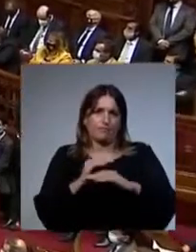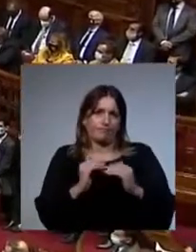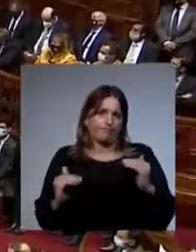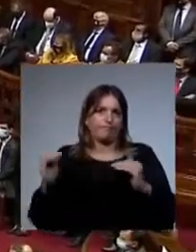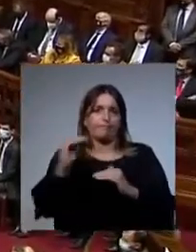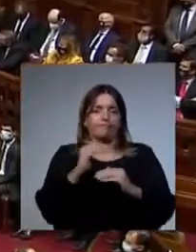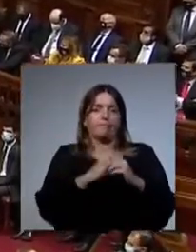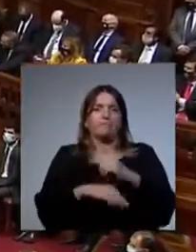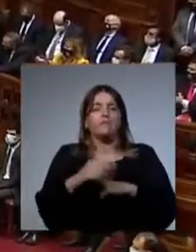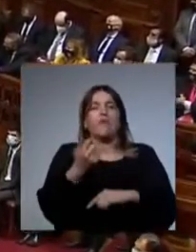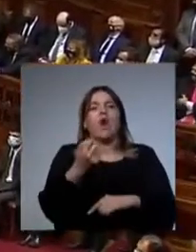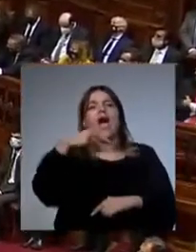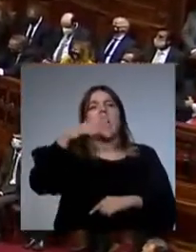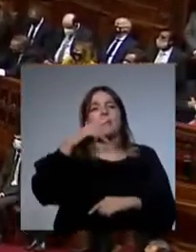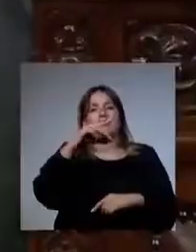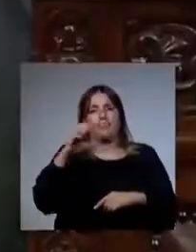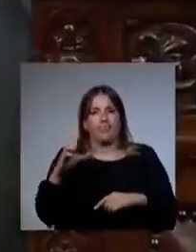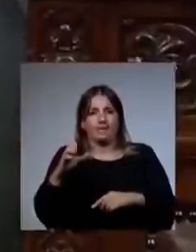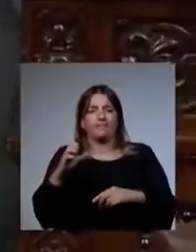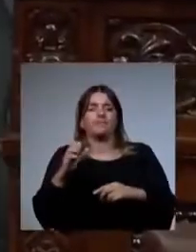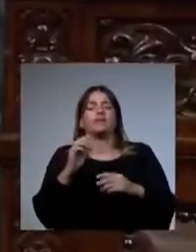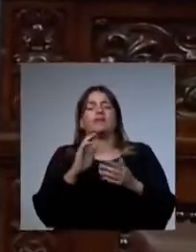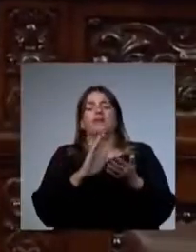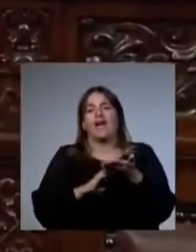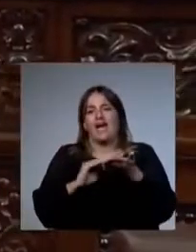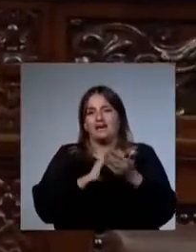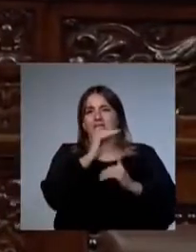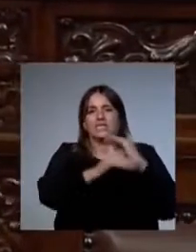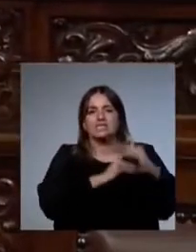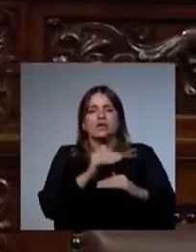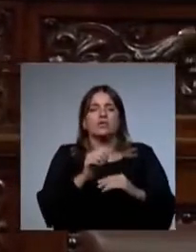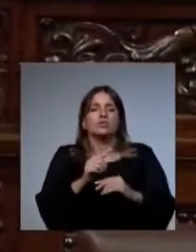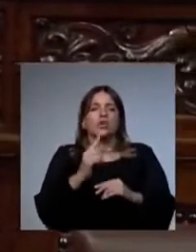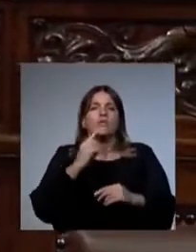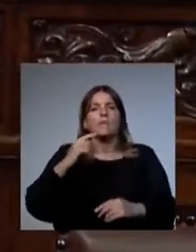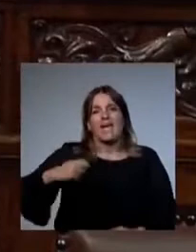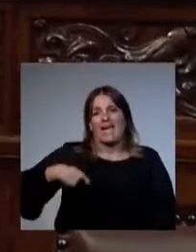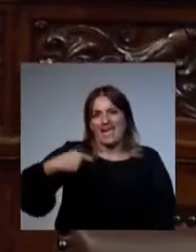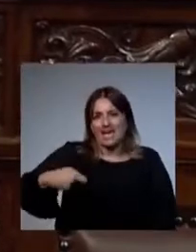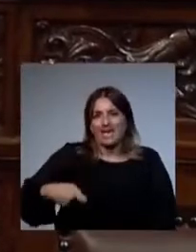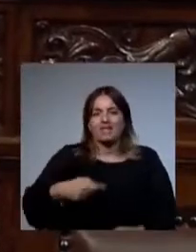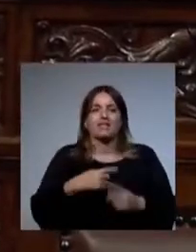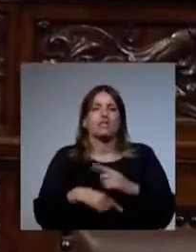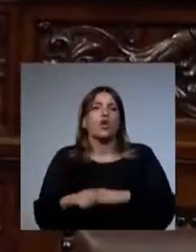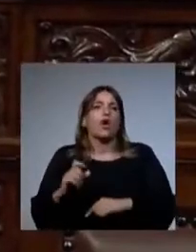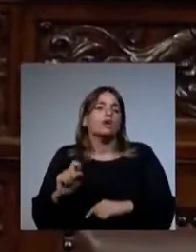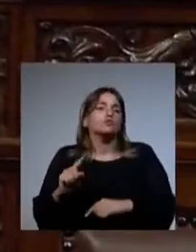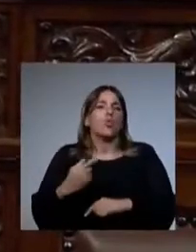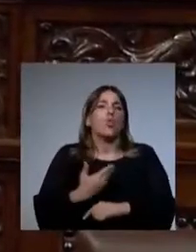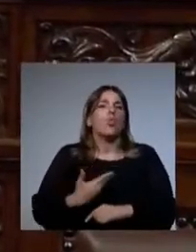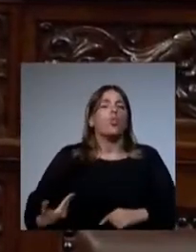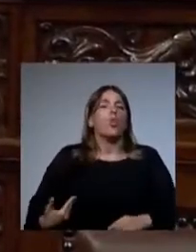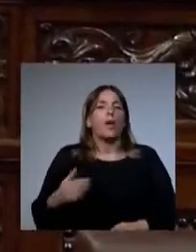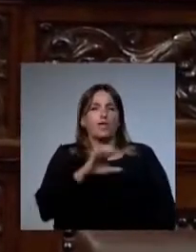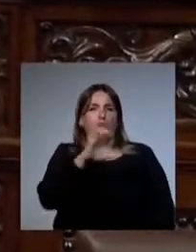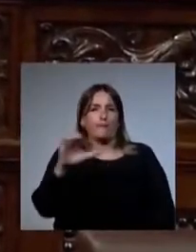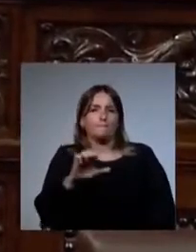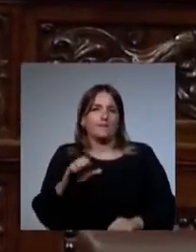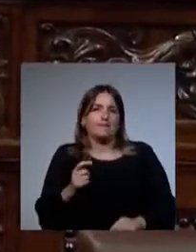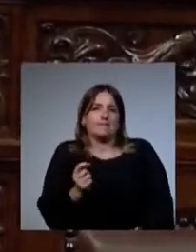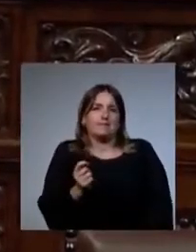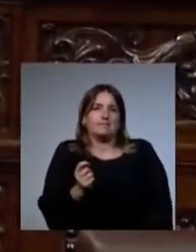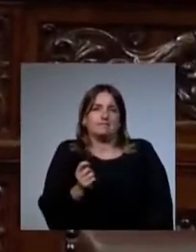Desde la ANDE se dieron crédito a titulares de empresas de menor dimensión. Cerca